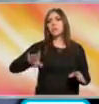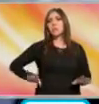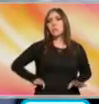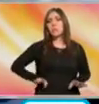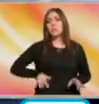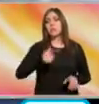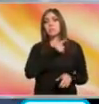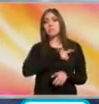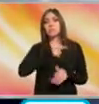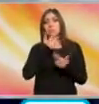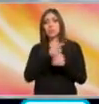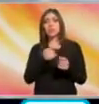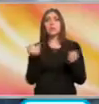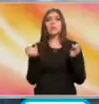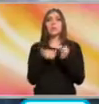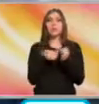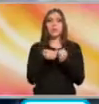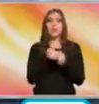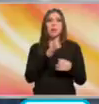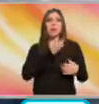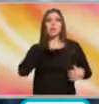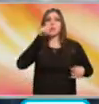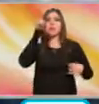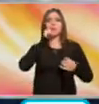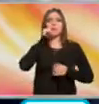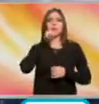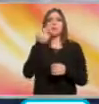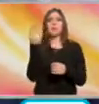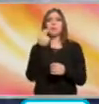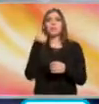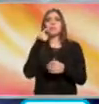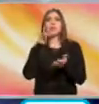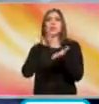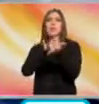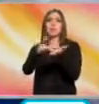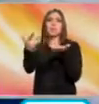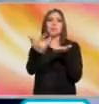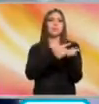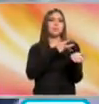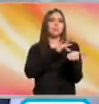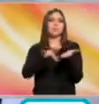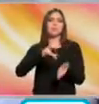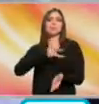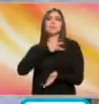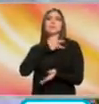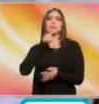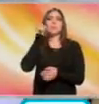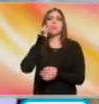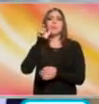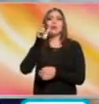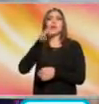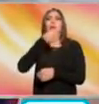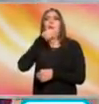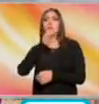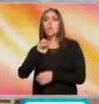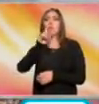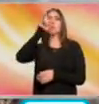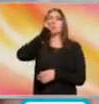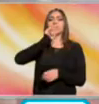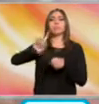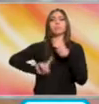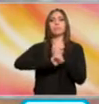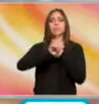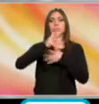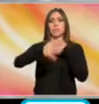tenemos una congruencia colectiva que nos lleva siempre a apoyarnos los unos a los otros, en momentos de fiesta y de catástrofe.